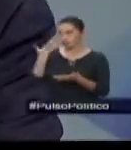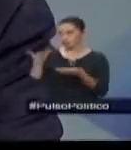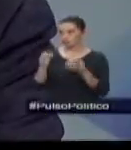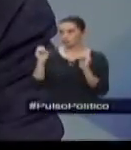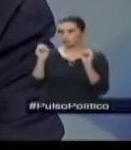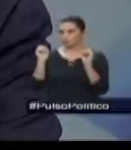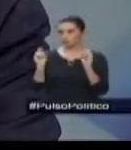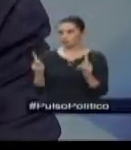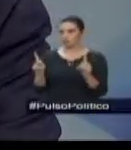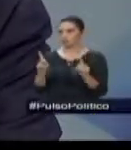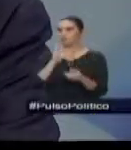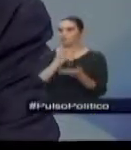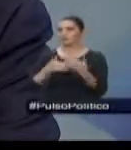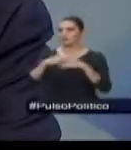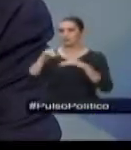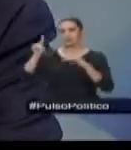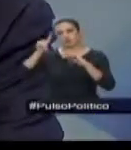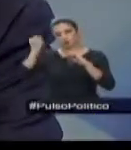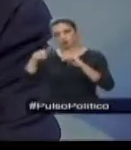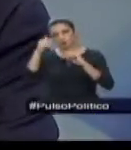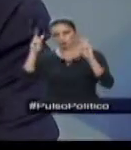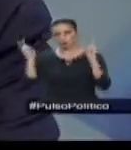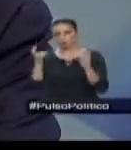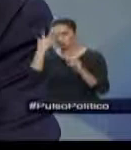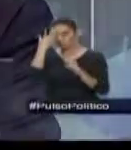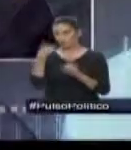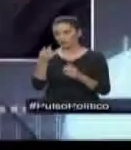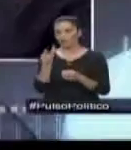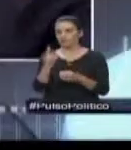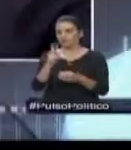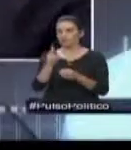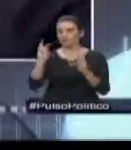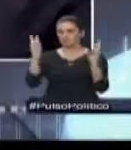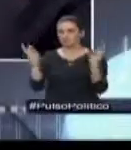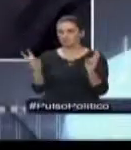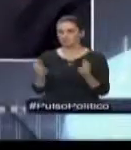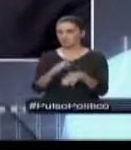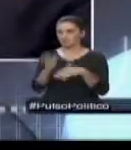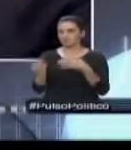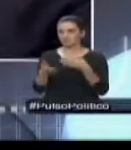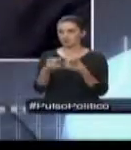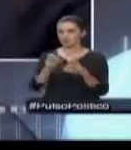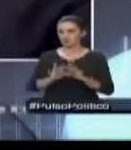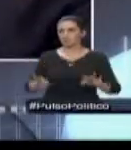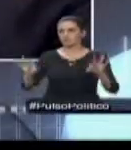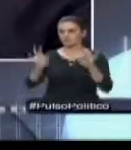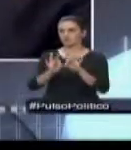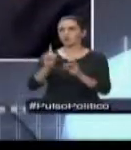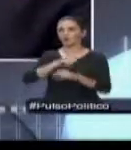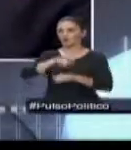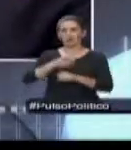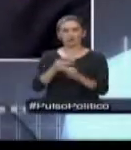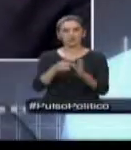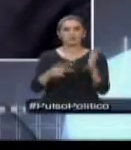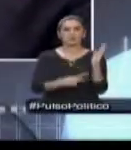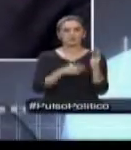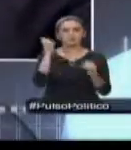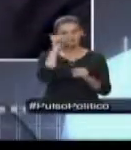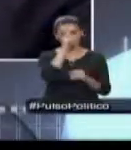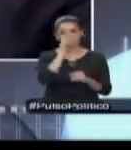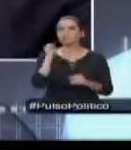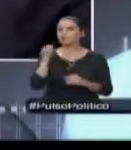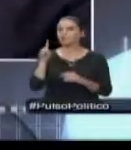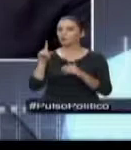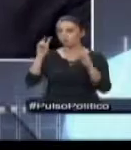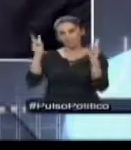de abordar otras enmiendas porque aquí 16 mientras todas las imprentas jugadoras del programa difícil si precisamente una de